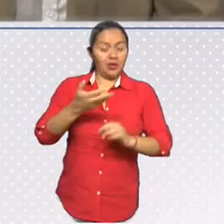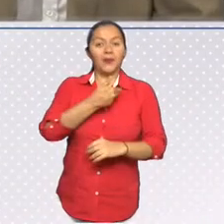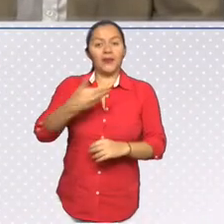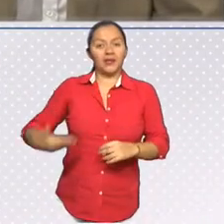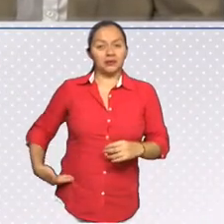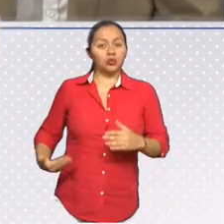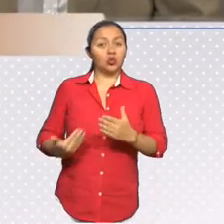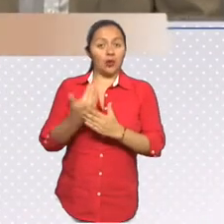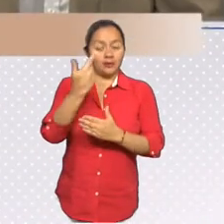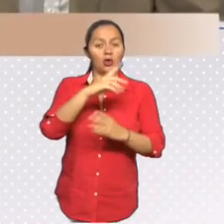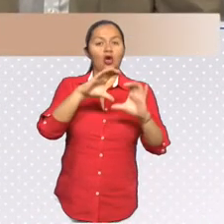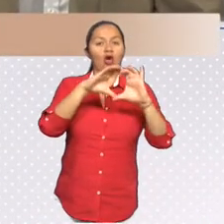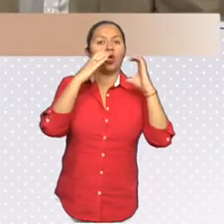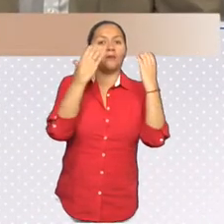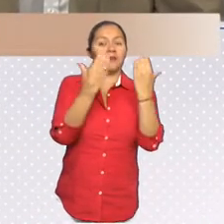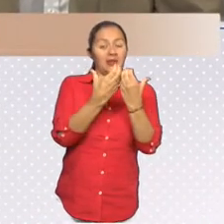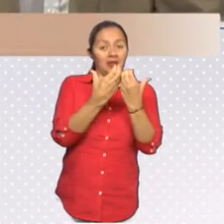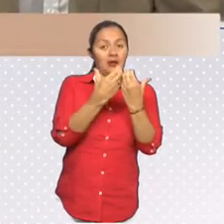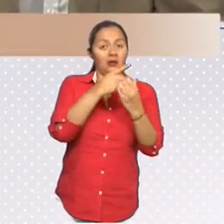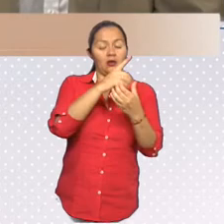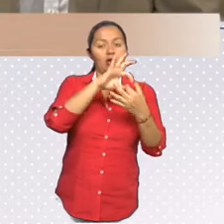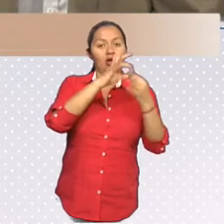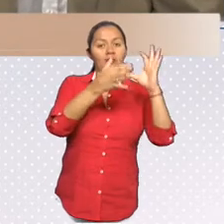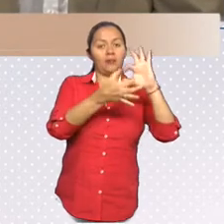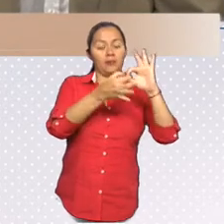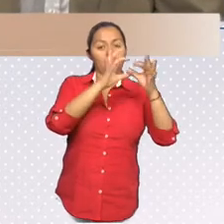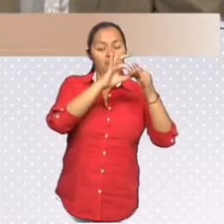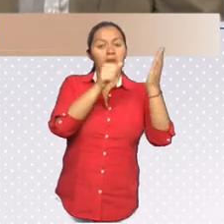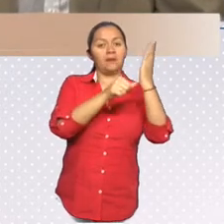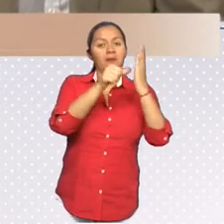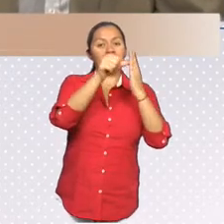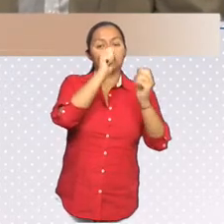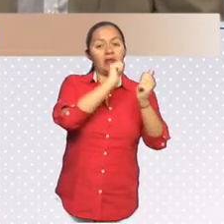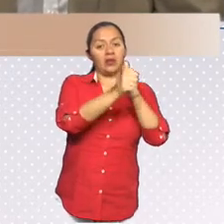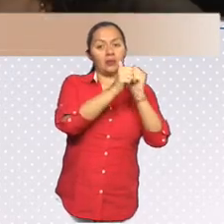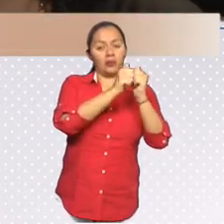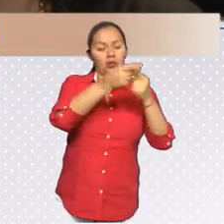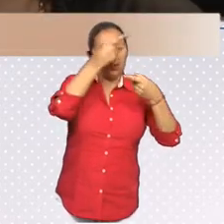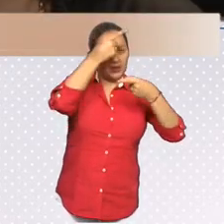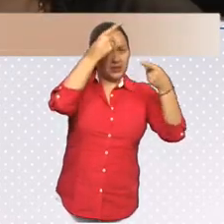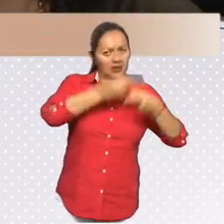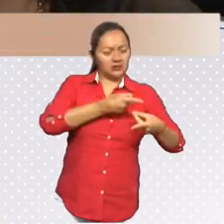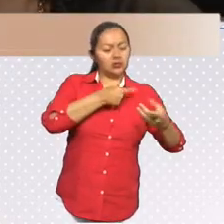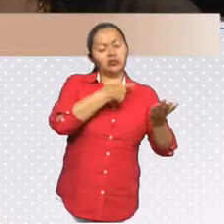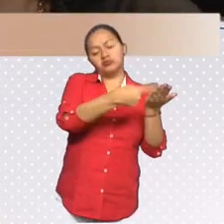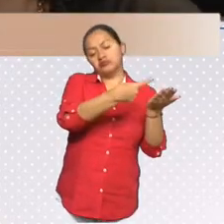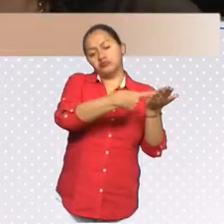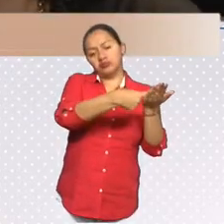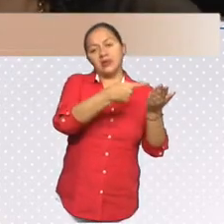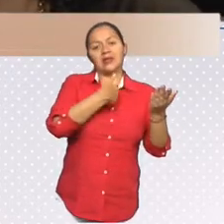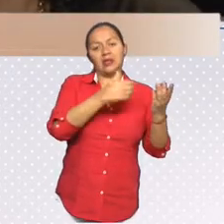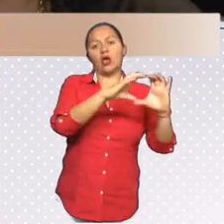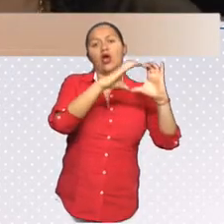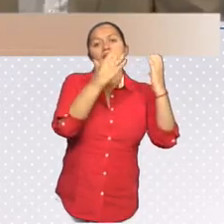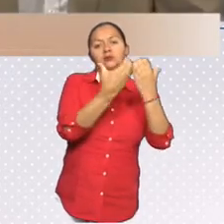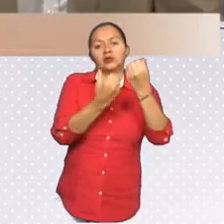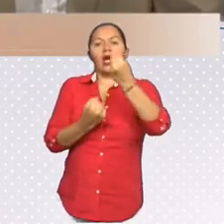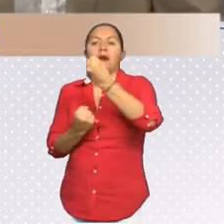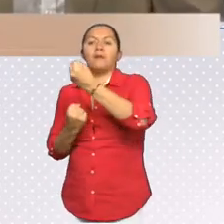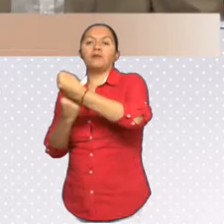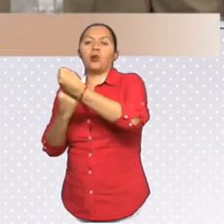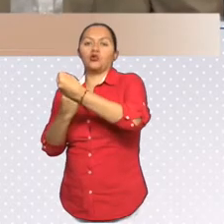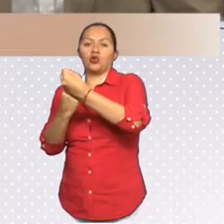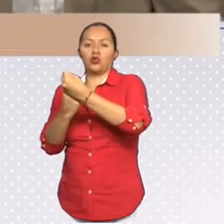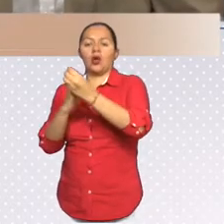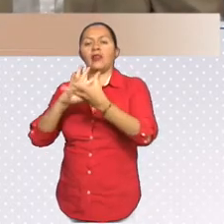Olímpico, mediante alguna resolución interna con el Ministerio de Deporte, tenía una comisión que ayudaba al deporte adaptado,